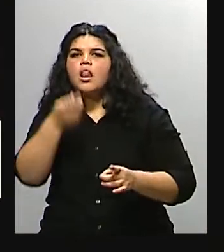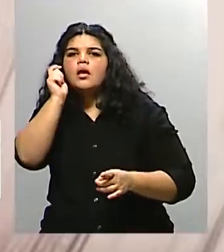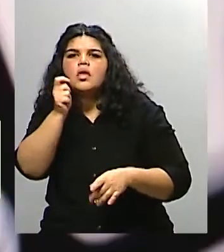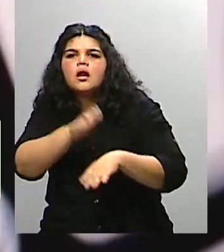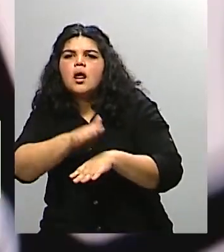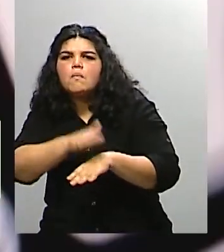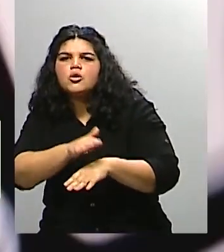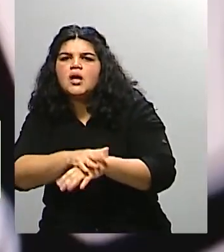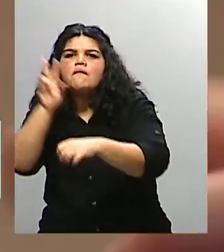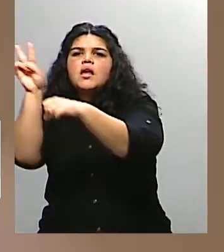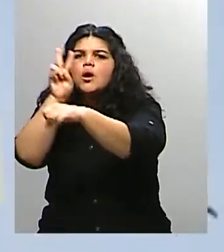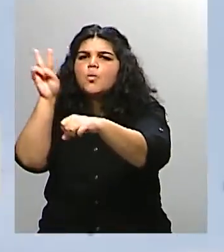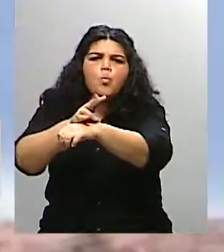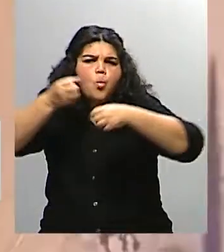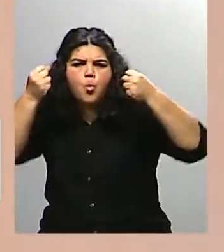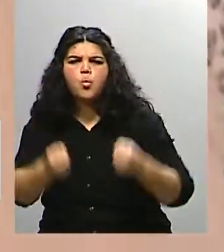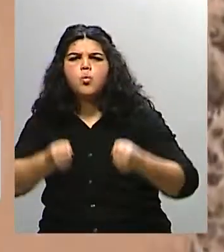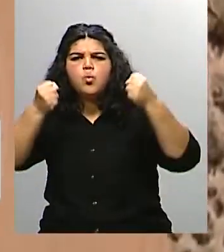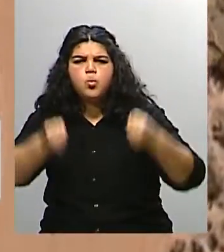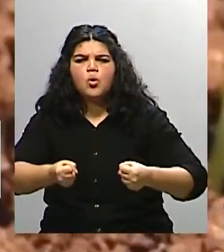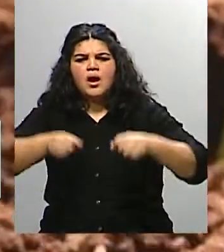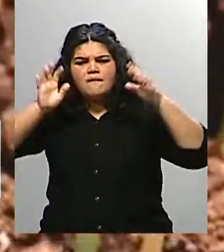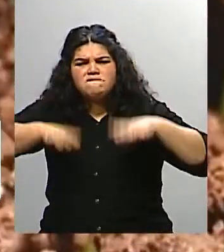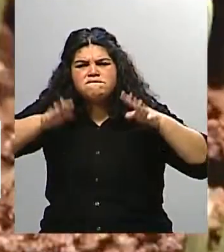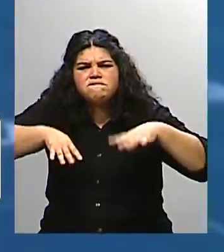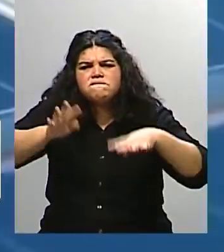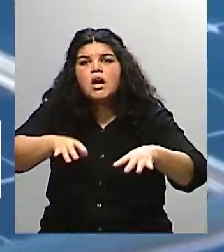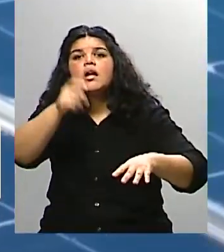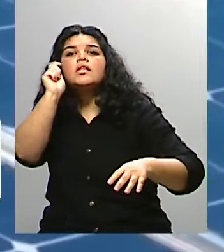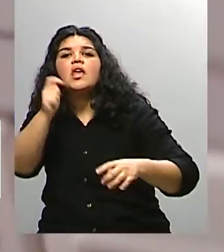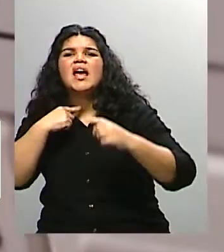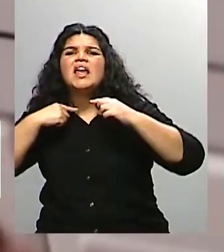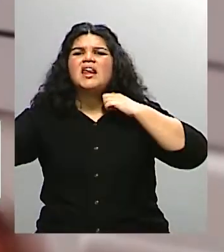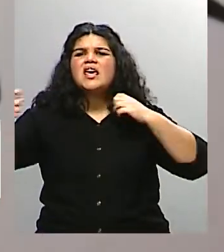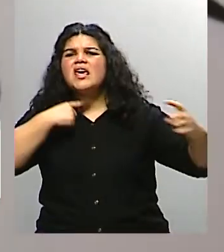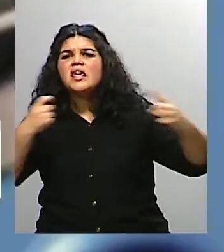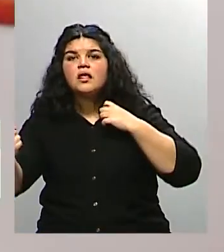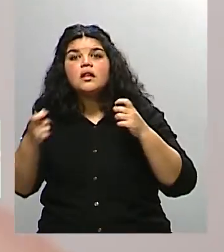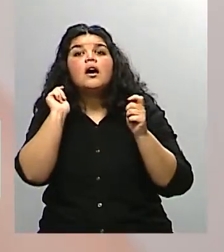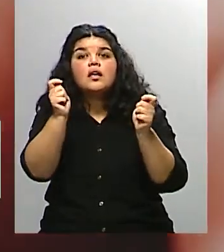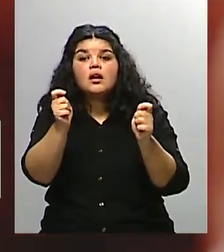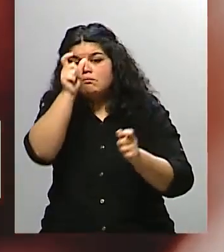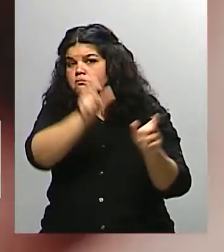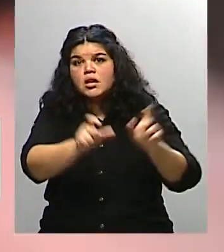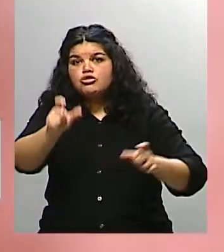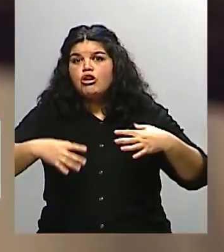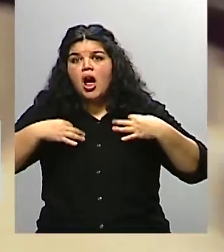civil estas voces de protesta, estas voces de alerta ante las crisis ambientales que estamos